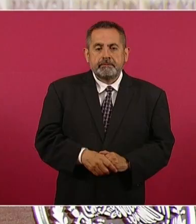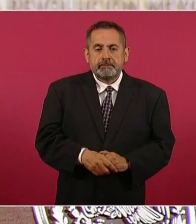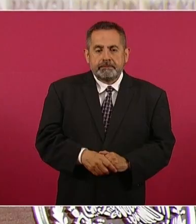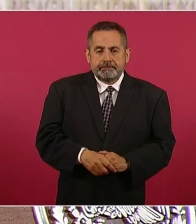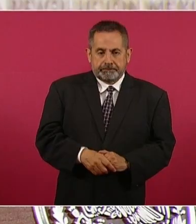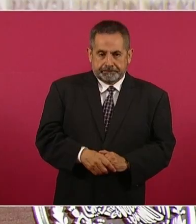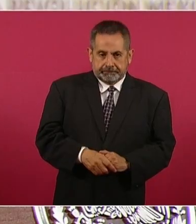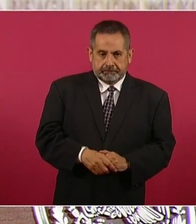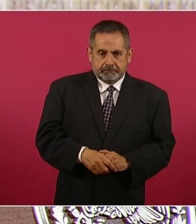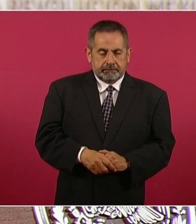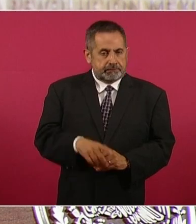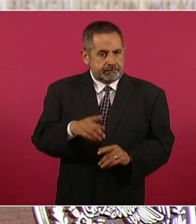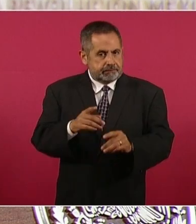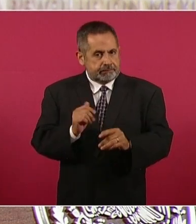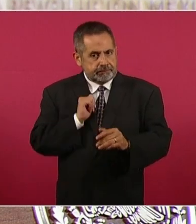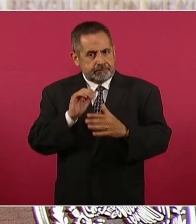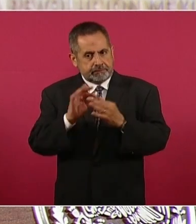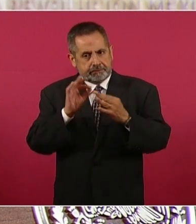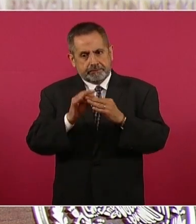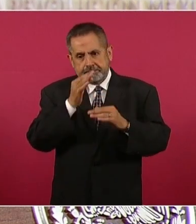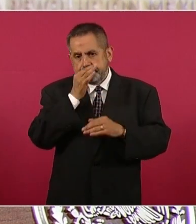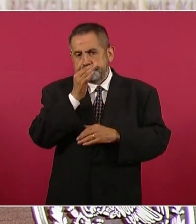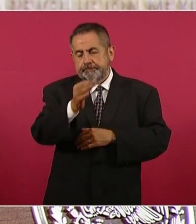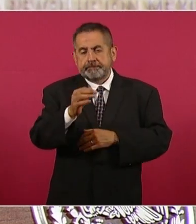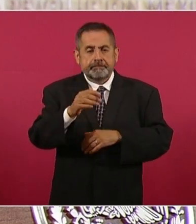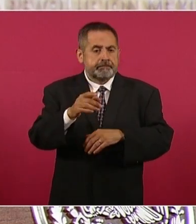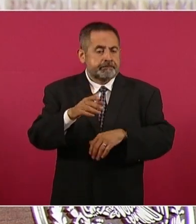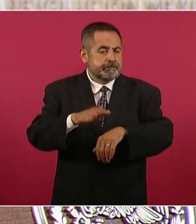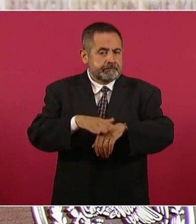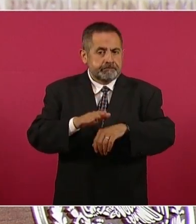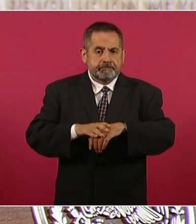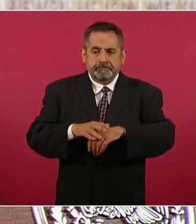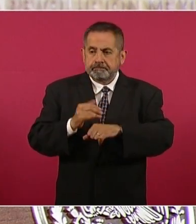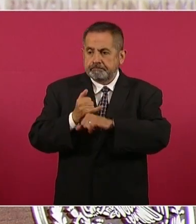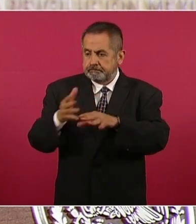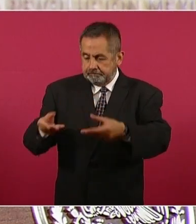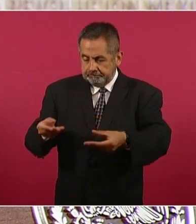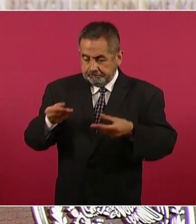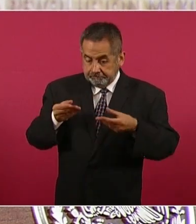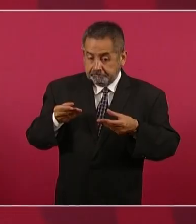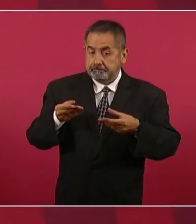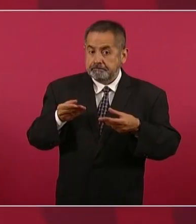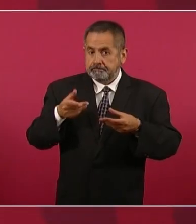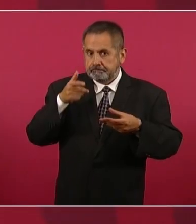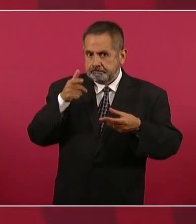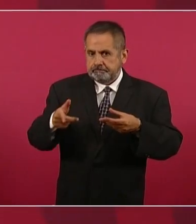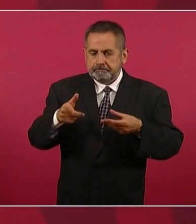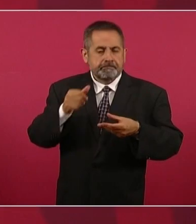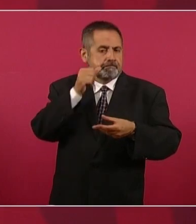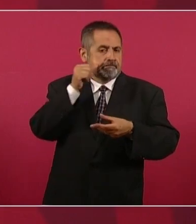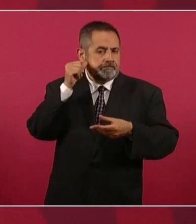Aquí también aprovecho para decir que tenemos información ayer por la tarde noche